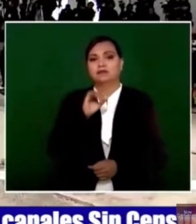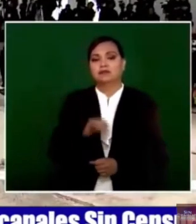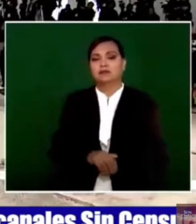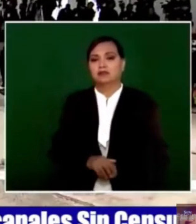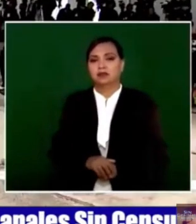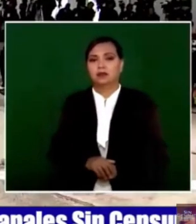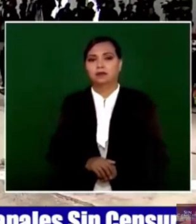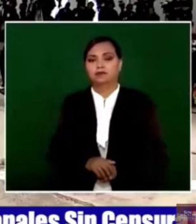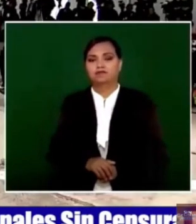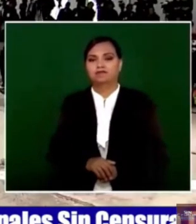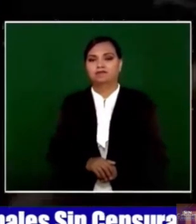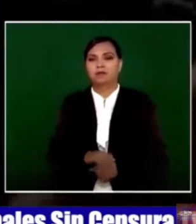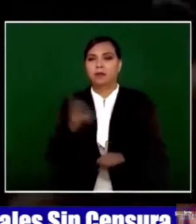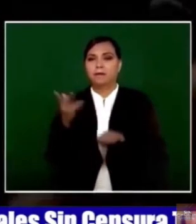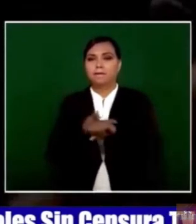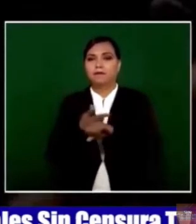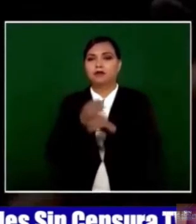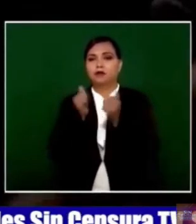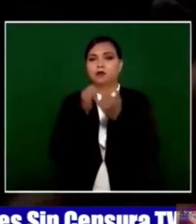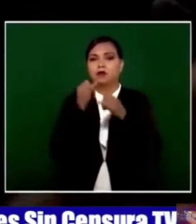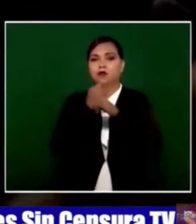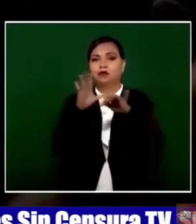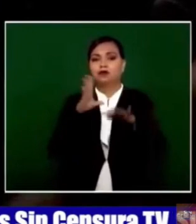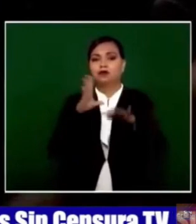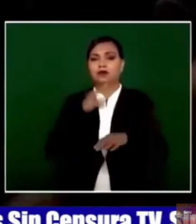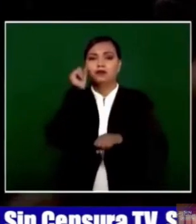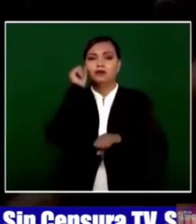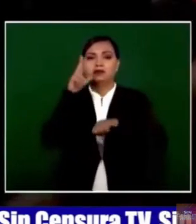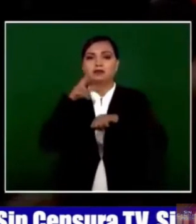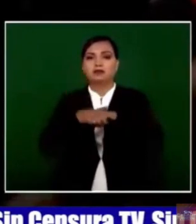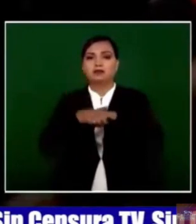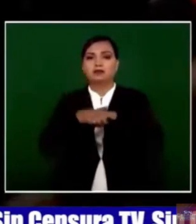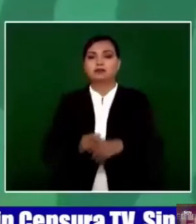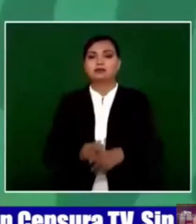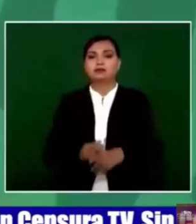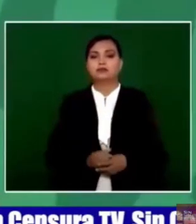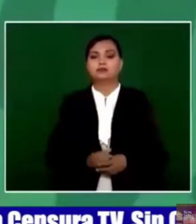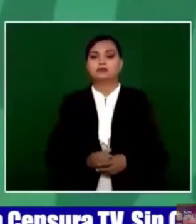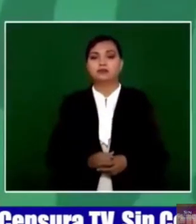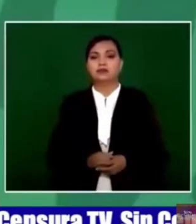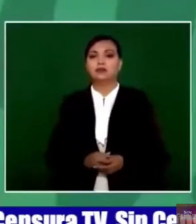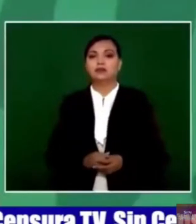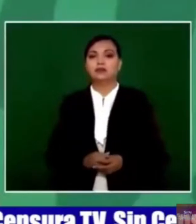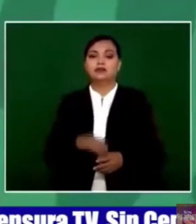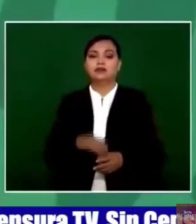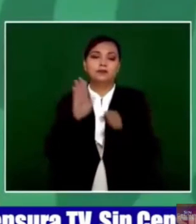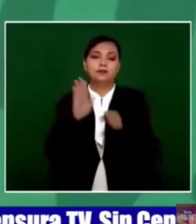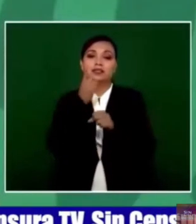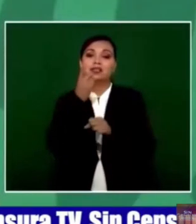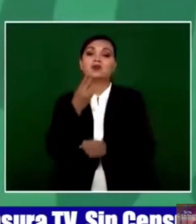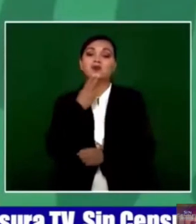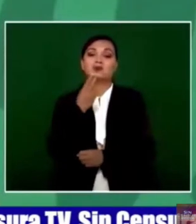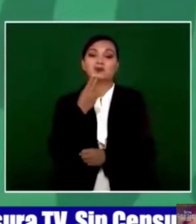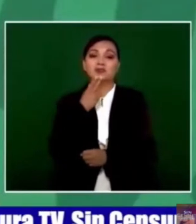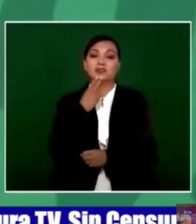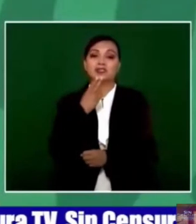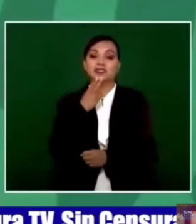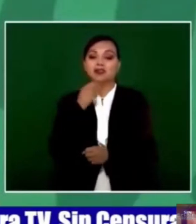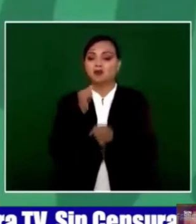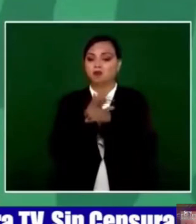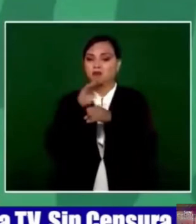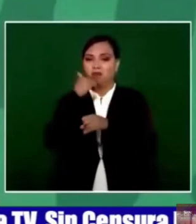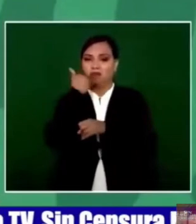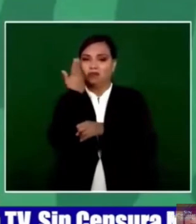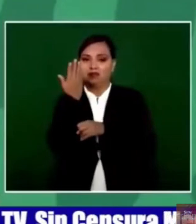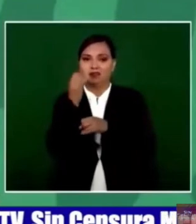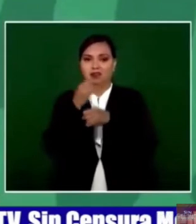¿Qué pasaba con esa información que tenía la Secretaría? Están utilizando pues cualquier